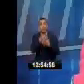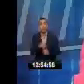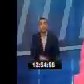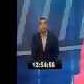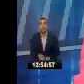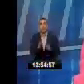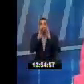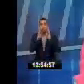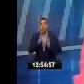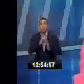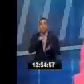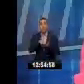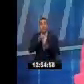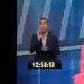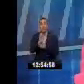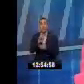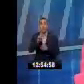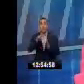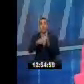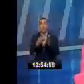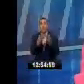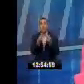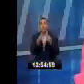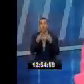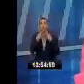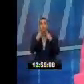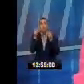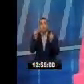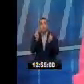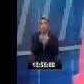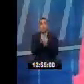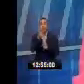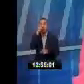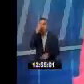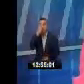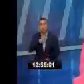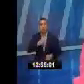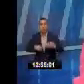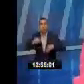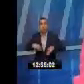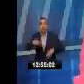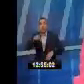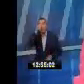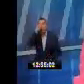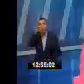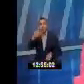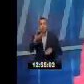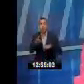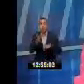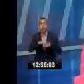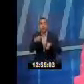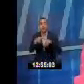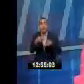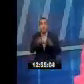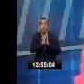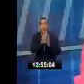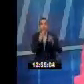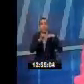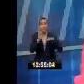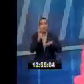Atención amigos, porque en Ecuador surgen ya reacciones, eso frente a la decisión de la justicia peruana de suspender la solicitud